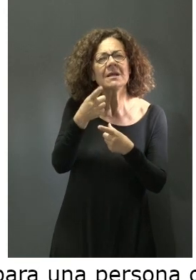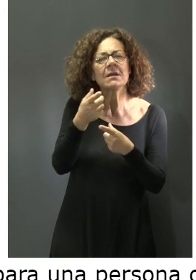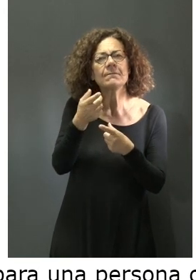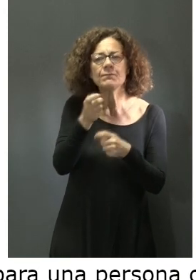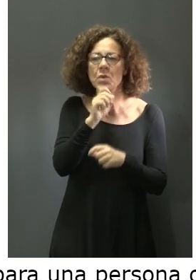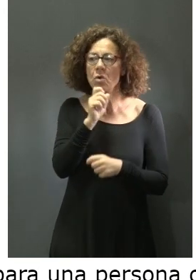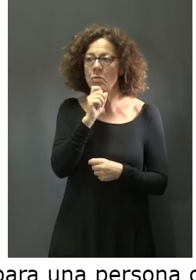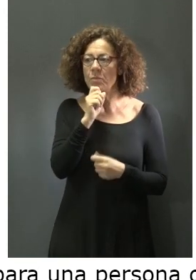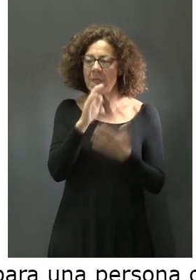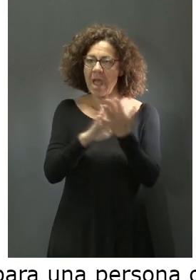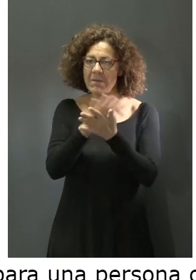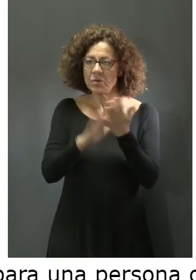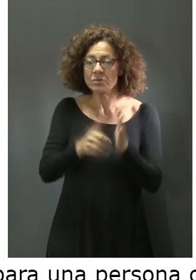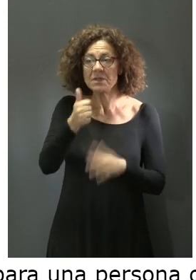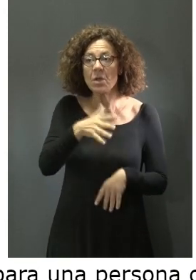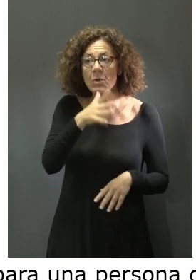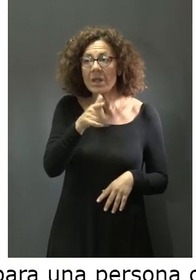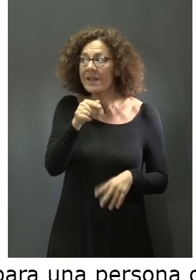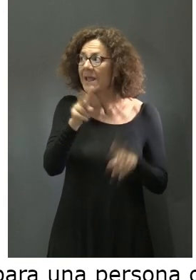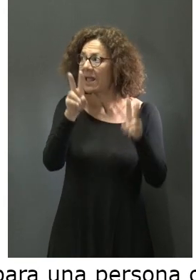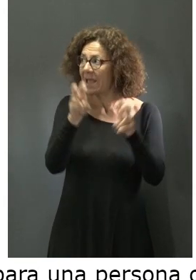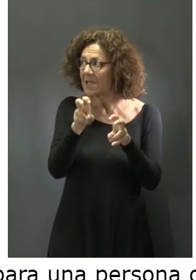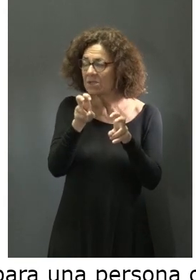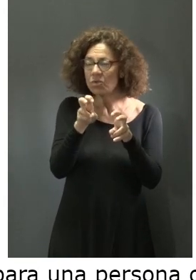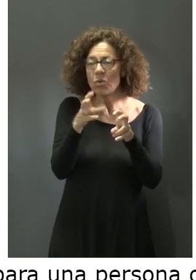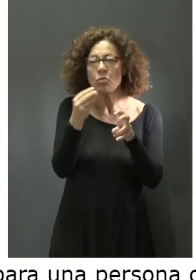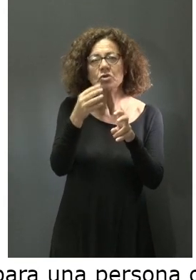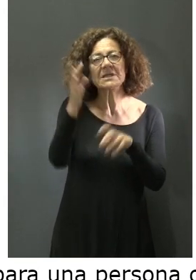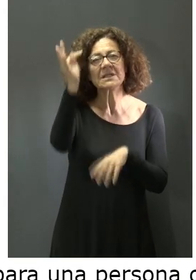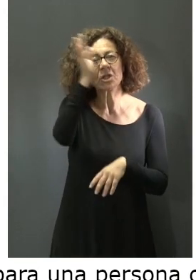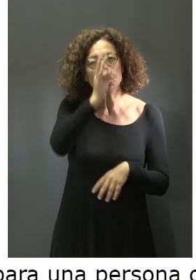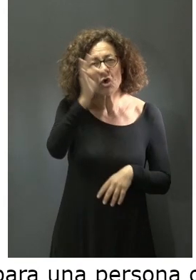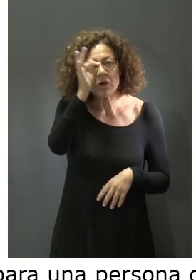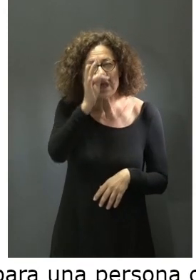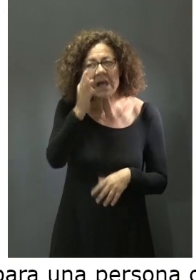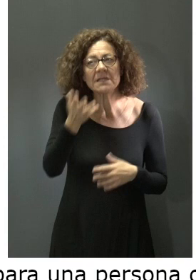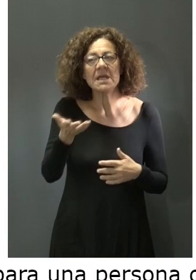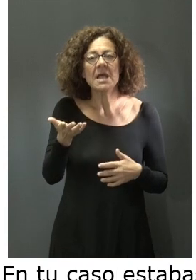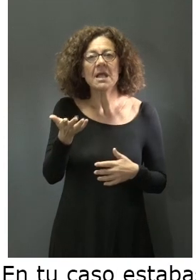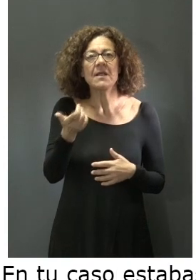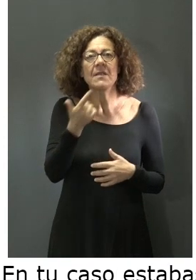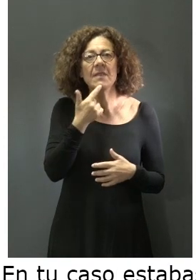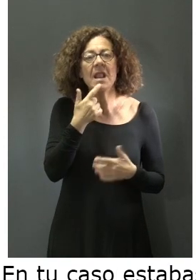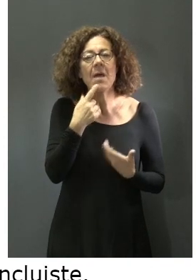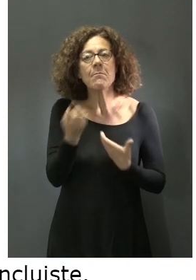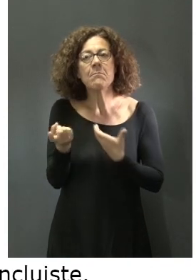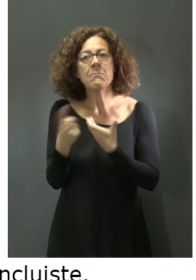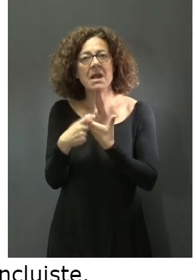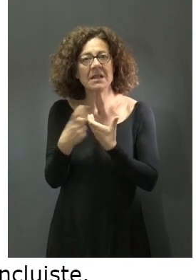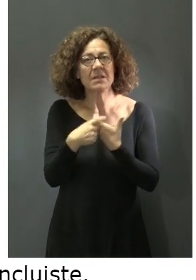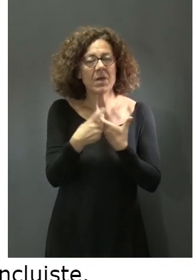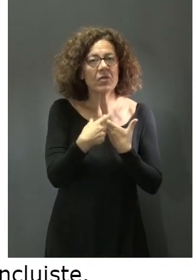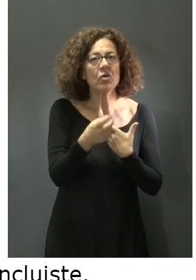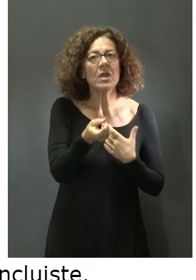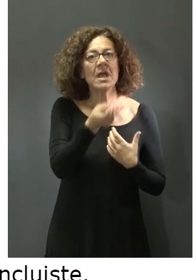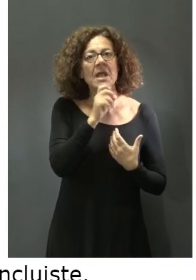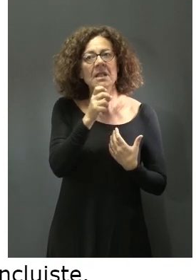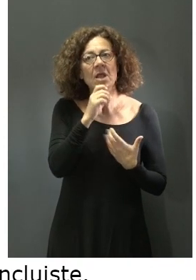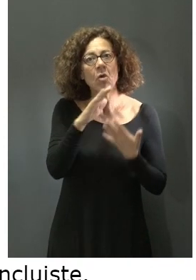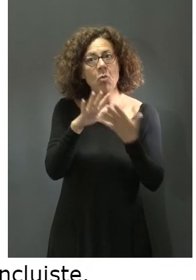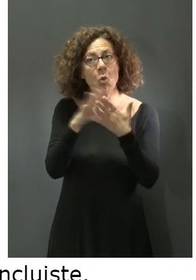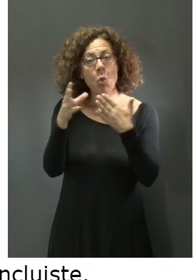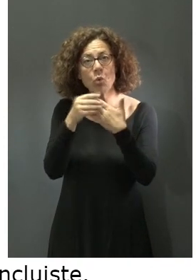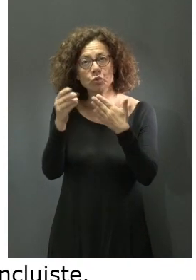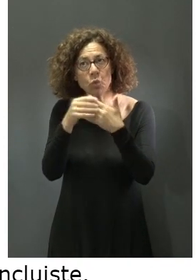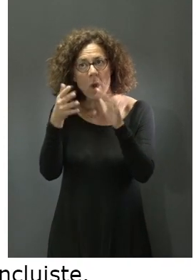como, porque bueno, pues sobre esto hay muchas teorías, ¿no? Sobre la participación, cómo se incluye la experiencia del